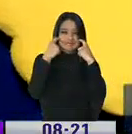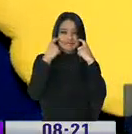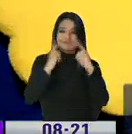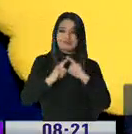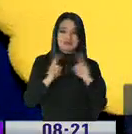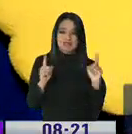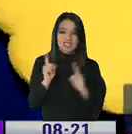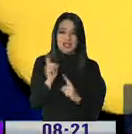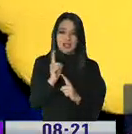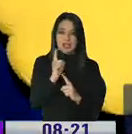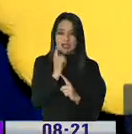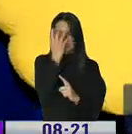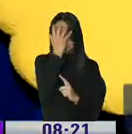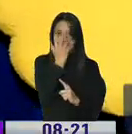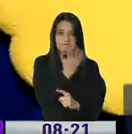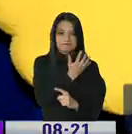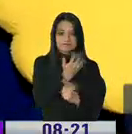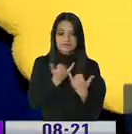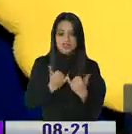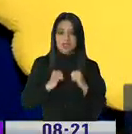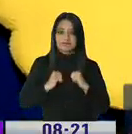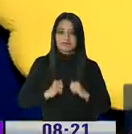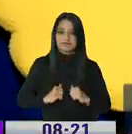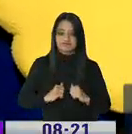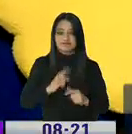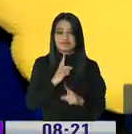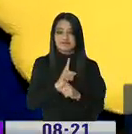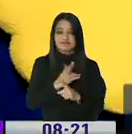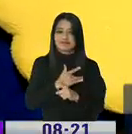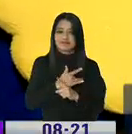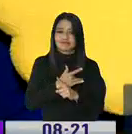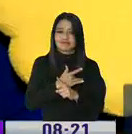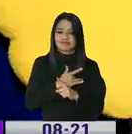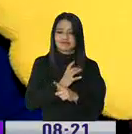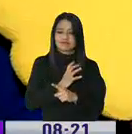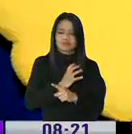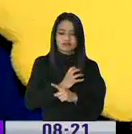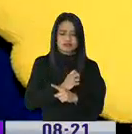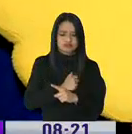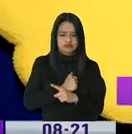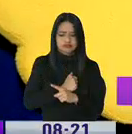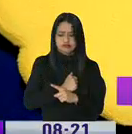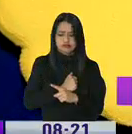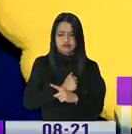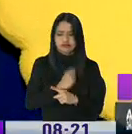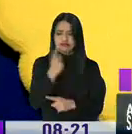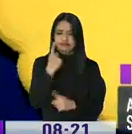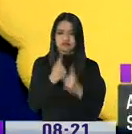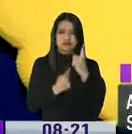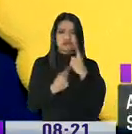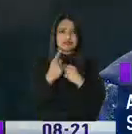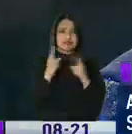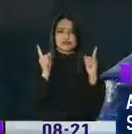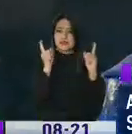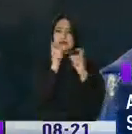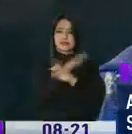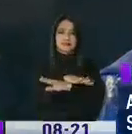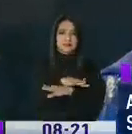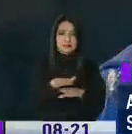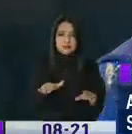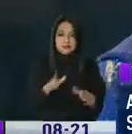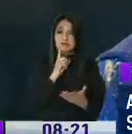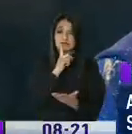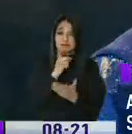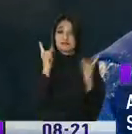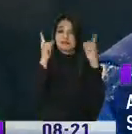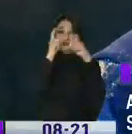sonrientes, pero también tenemos corazón, que a veces nos desmaquillamos y vemos una situación muy, muy dura. Dura porque